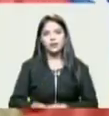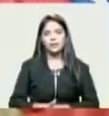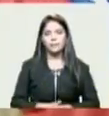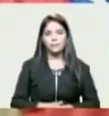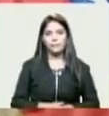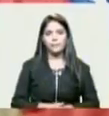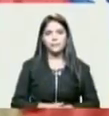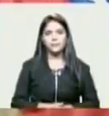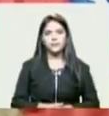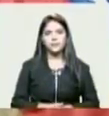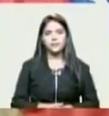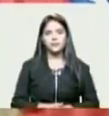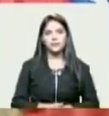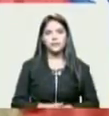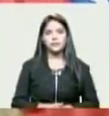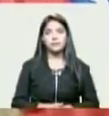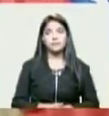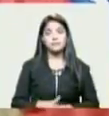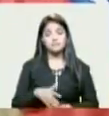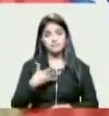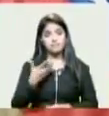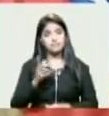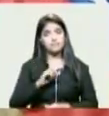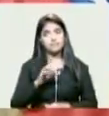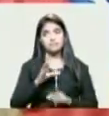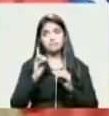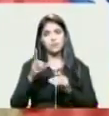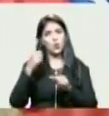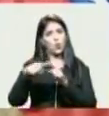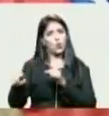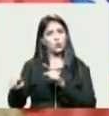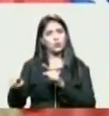de Venezuela, que no puedan objetar las decisiones los poderes